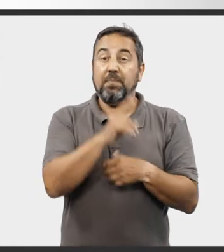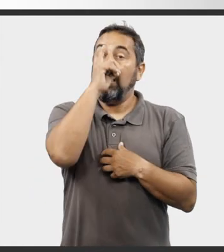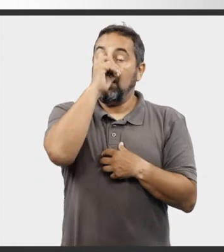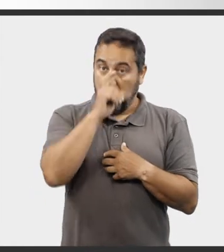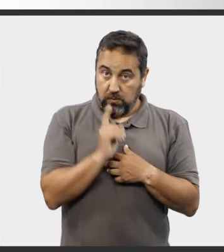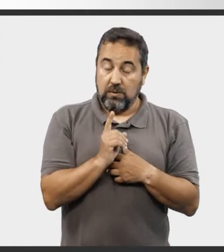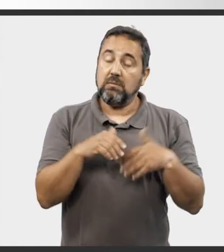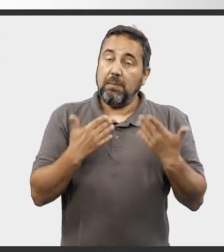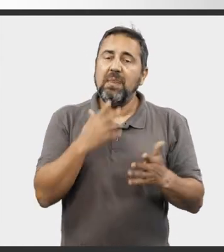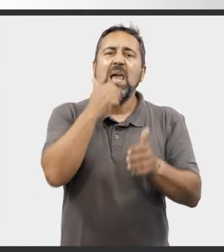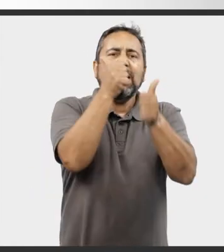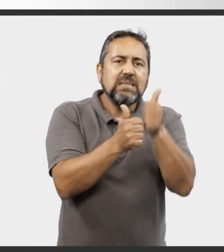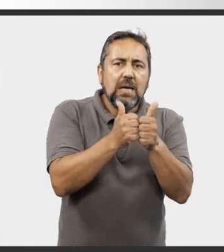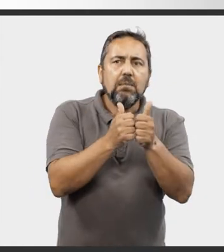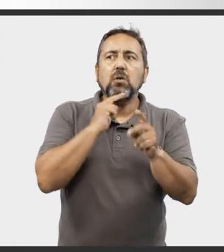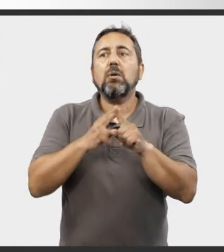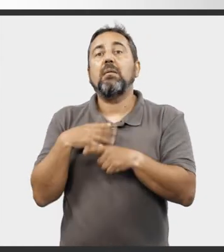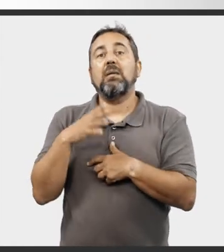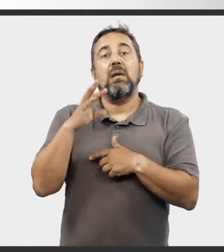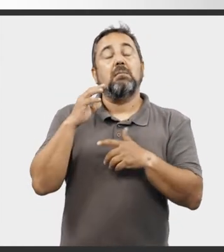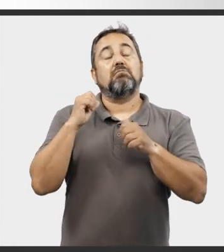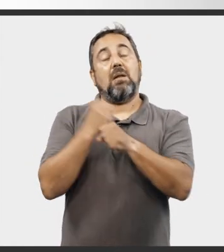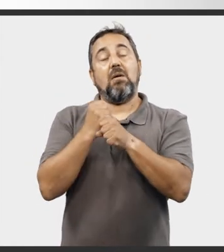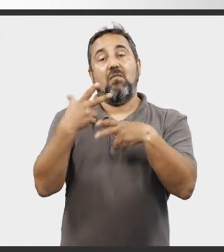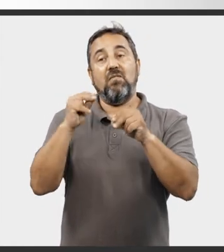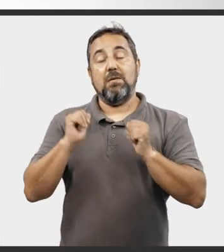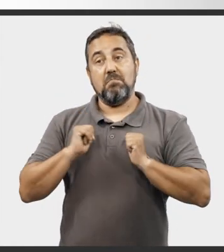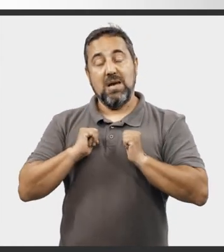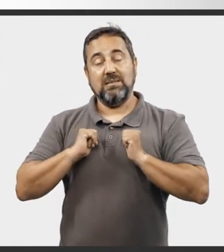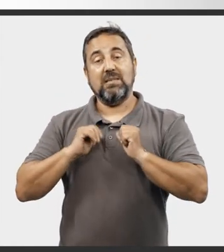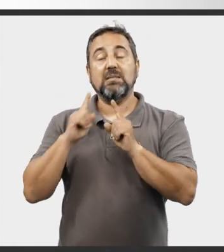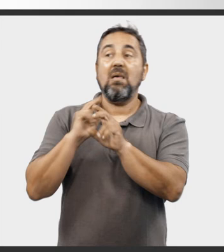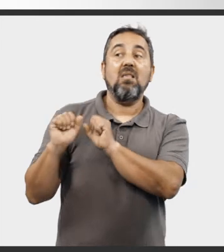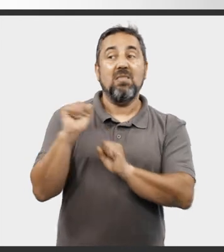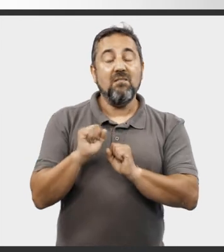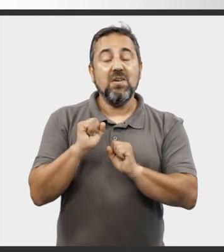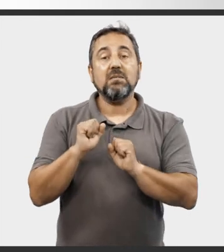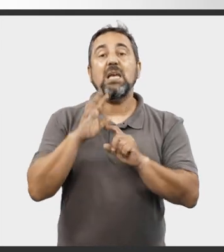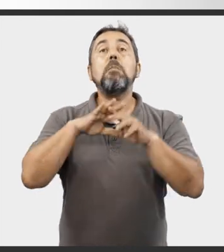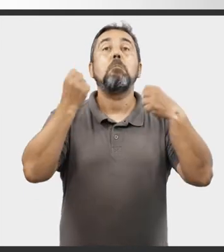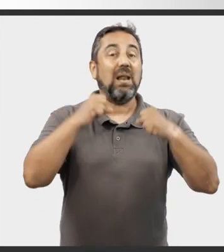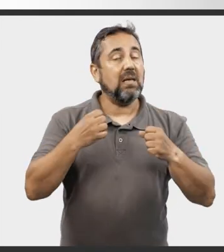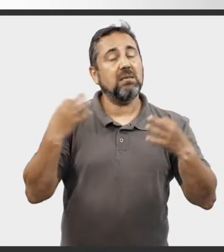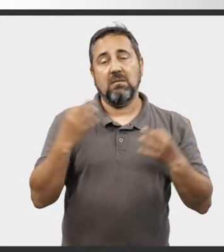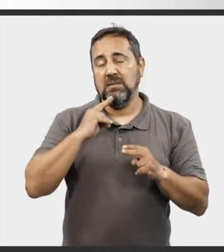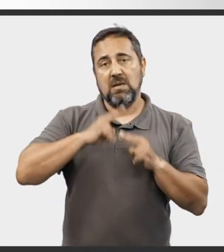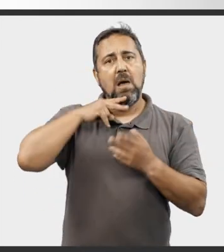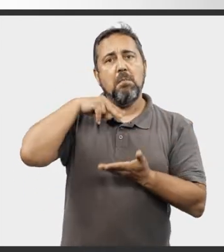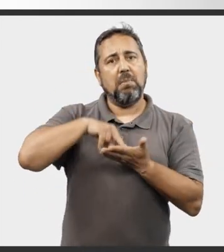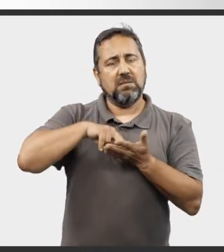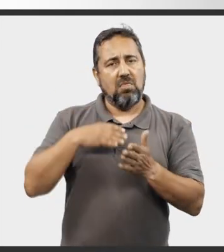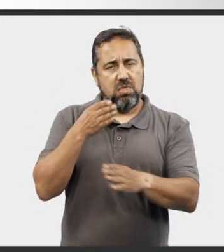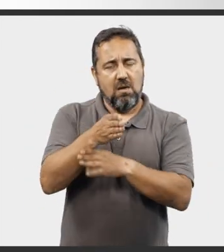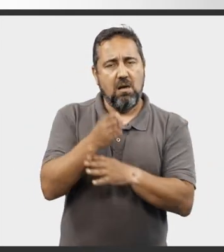eso sí que tanto los exámenes como la defensa del trabajo fin de máster y las prácticas serán de carácter presencial facilitaremos las fechas concretas